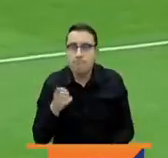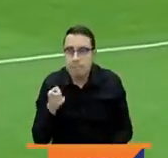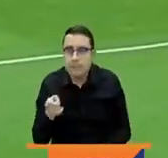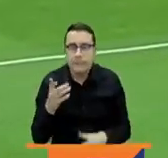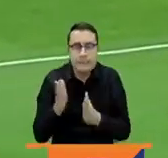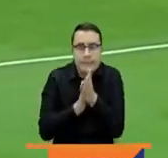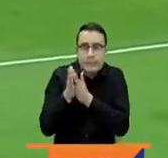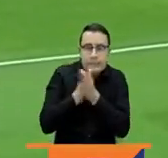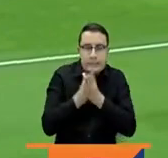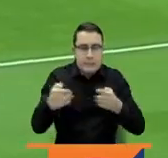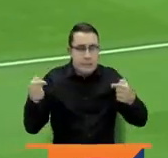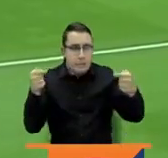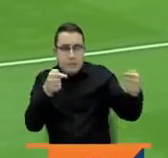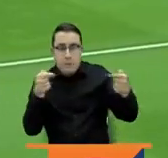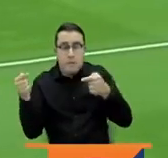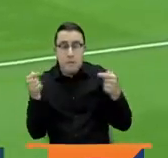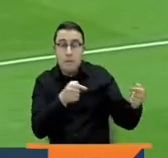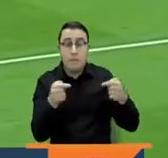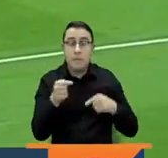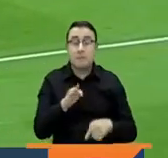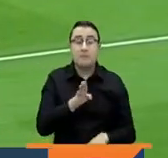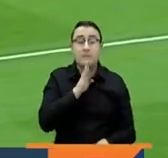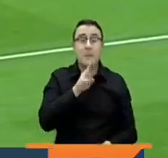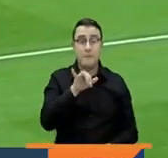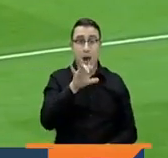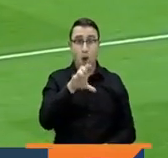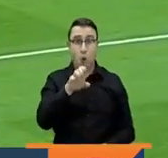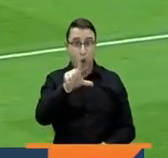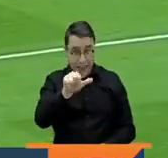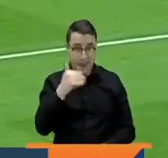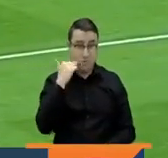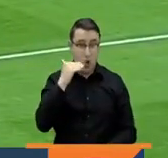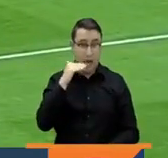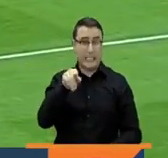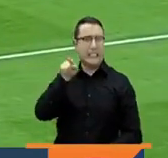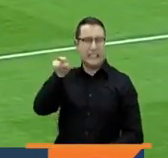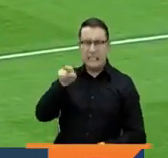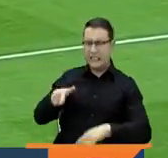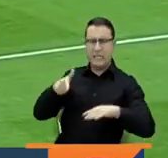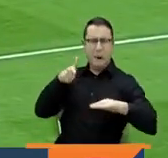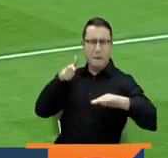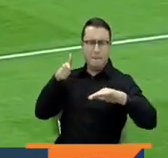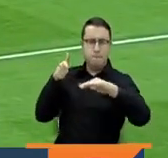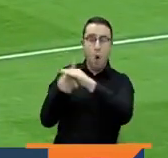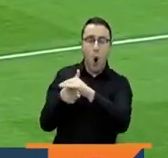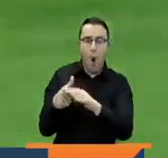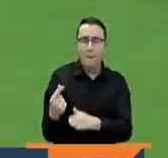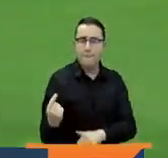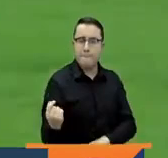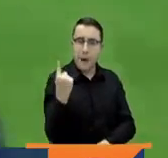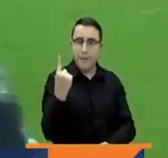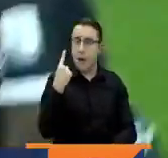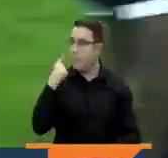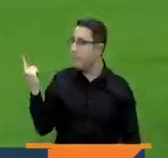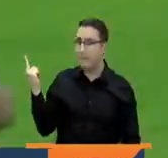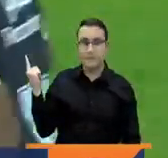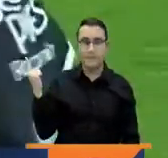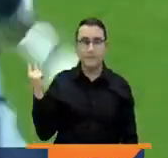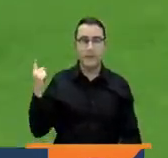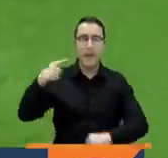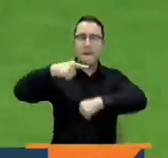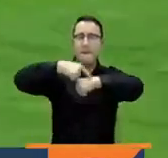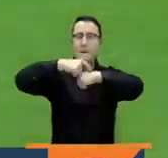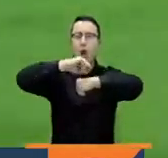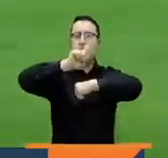este partido con una Manuela Pavi que se destacó y justamente fue ella quien puso este primer tanto. A los 6 minutos ya los